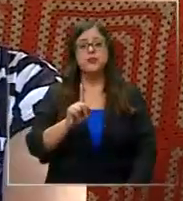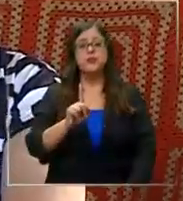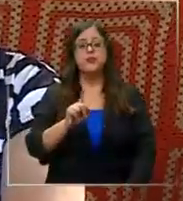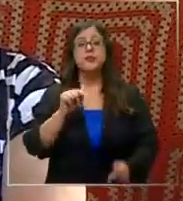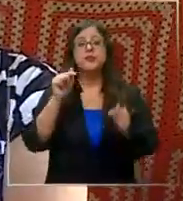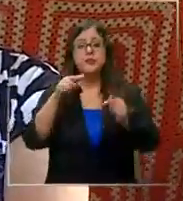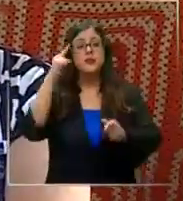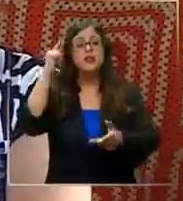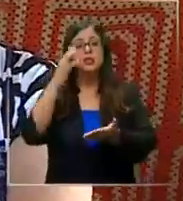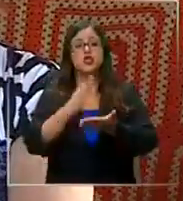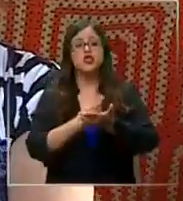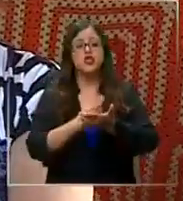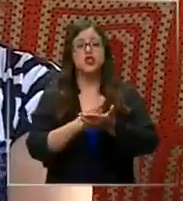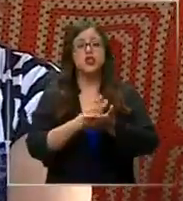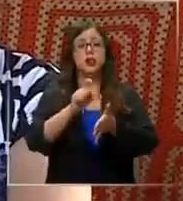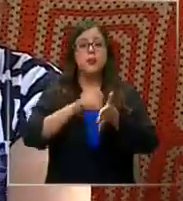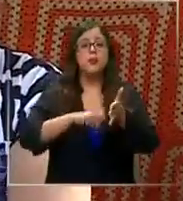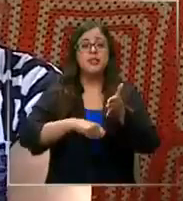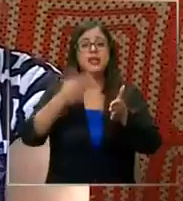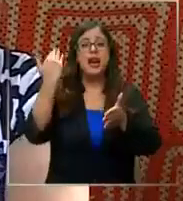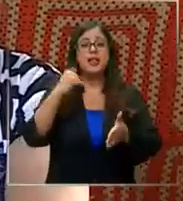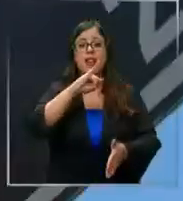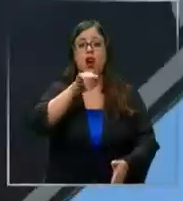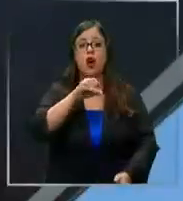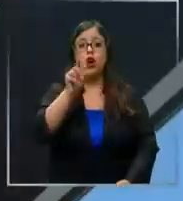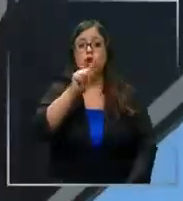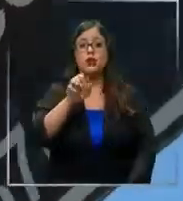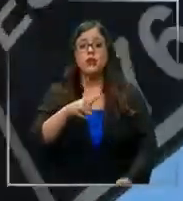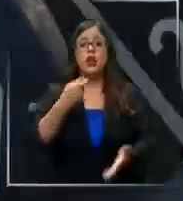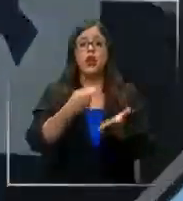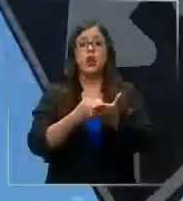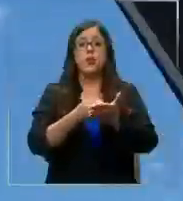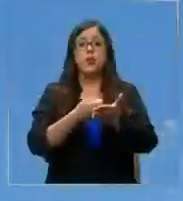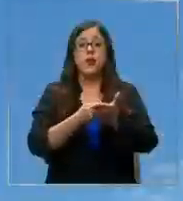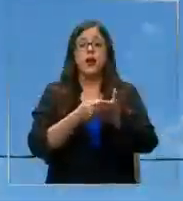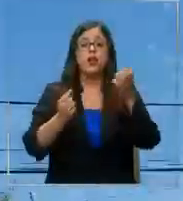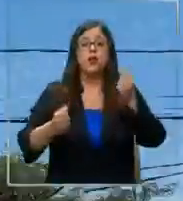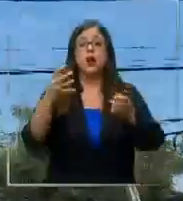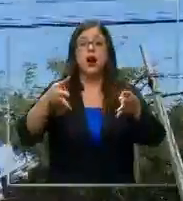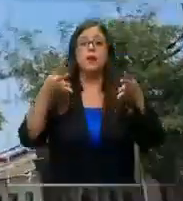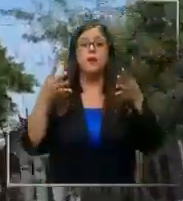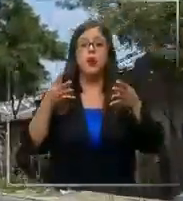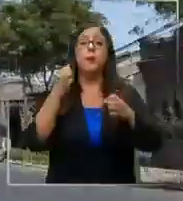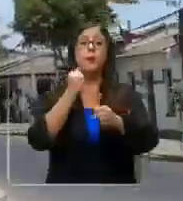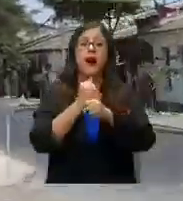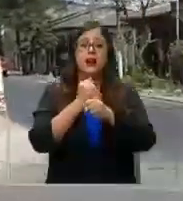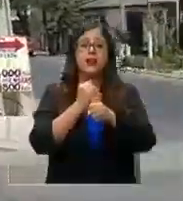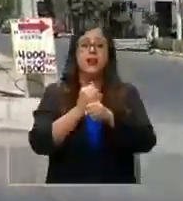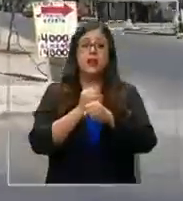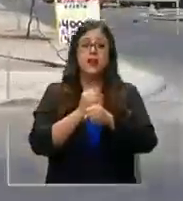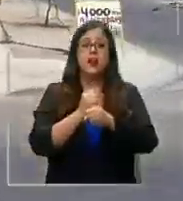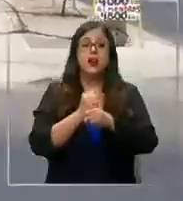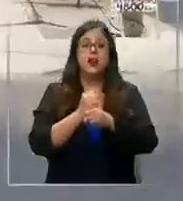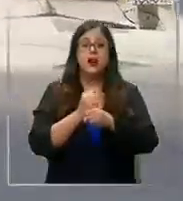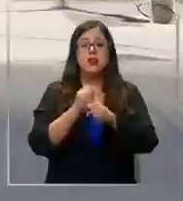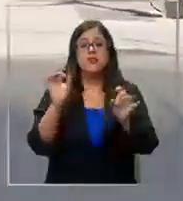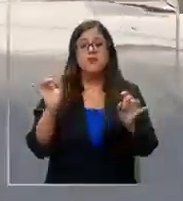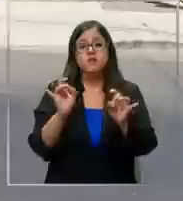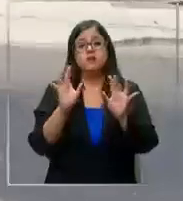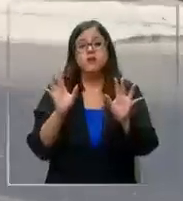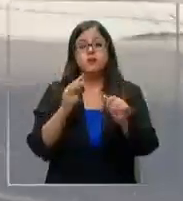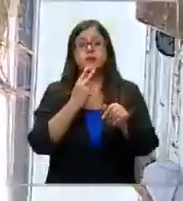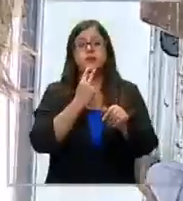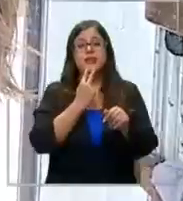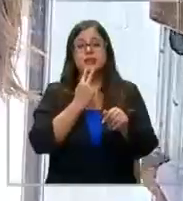que tomaron la decisión. Hace algunos meses José había comprado este camión con la intención de usarlo para trabajar y en el peor de los casos